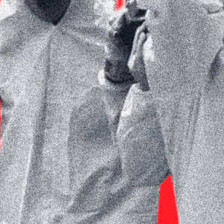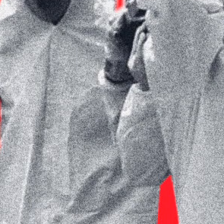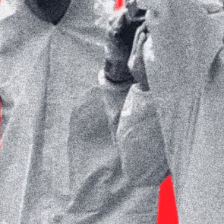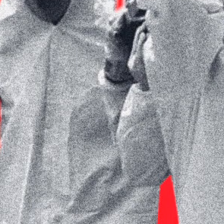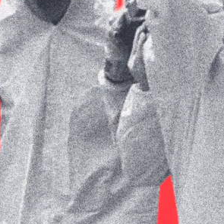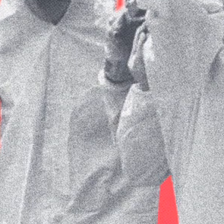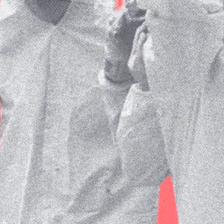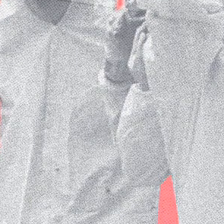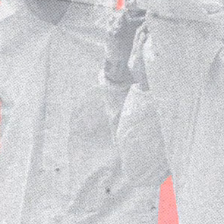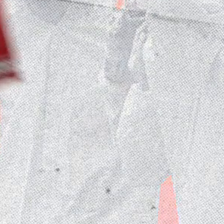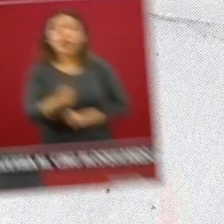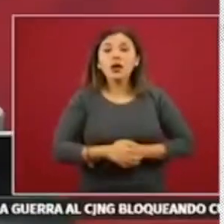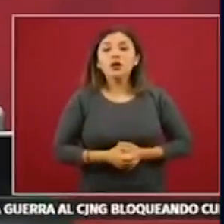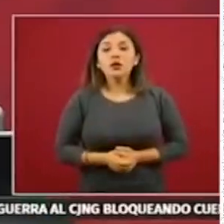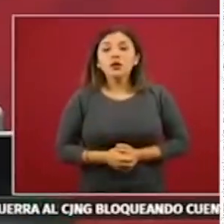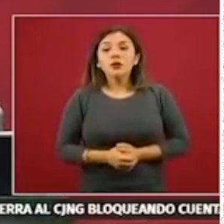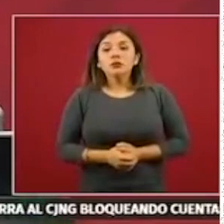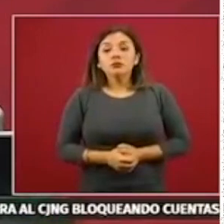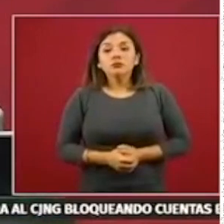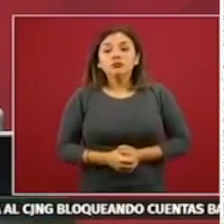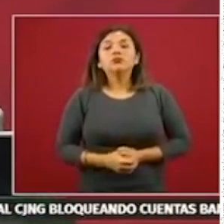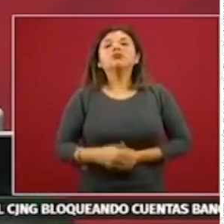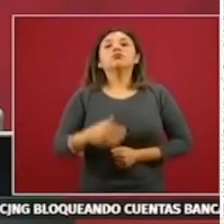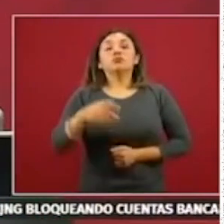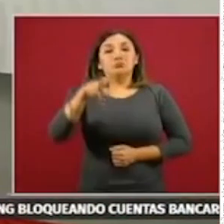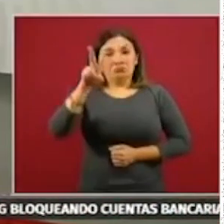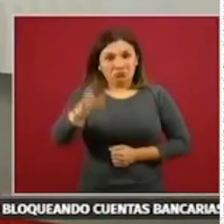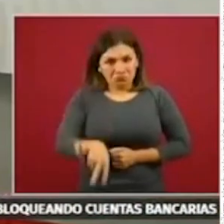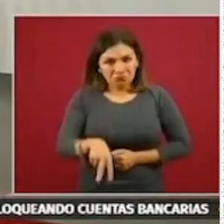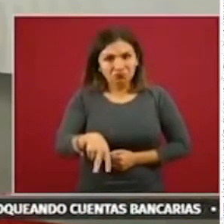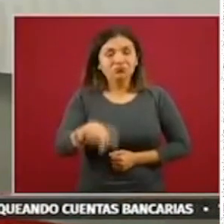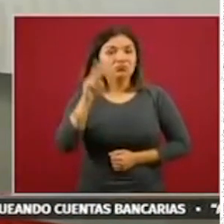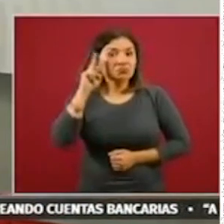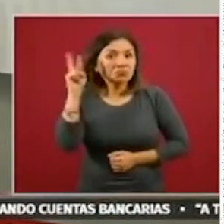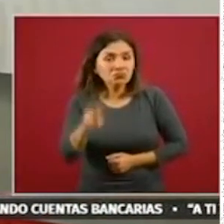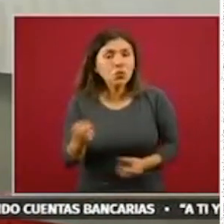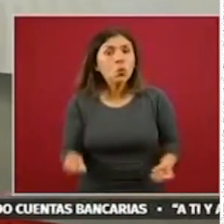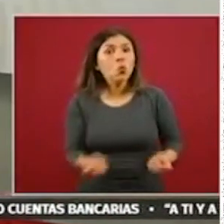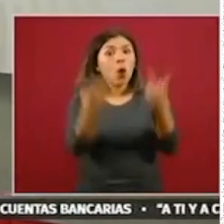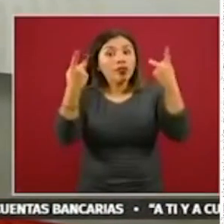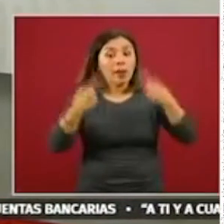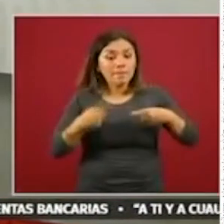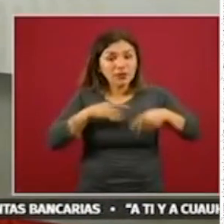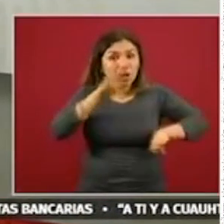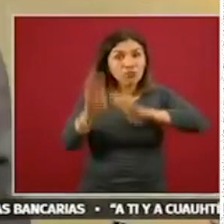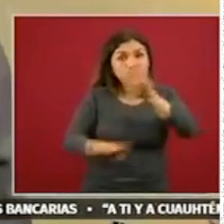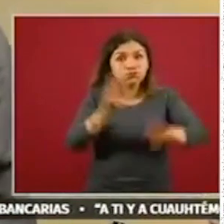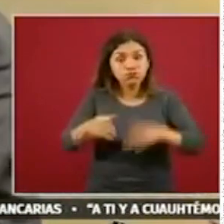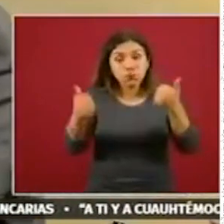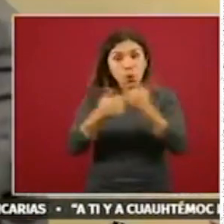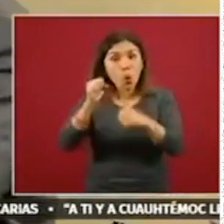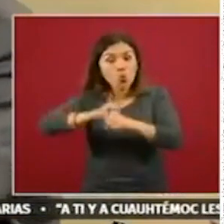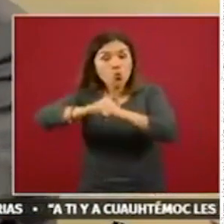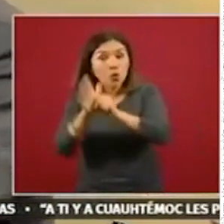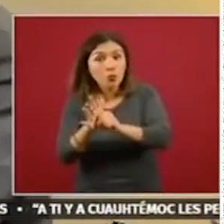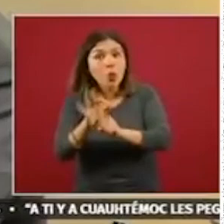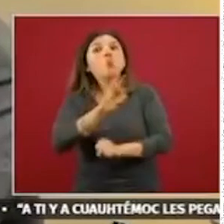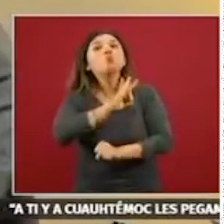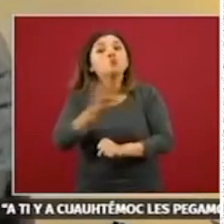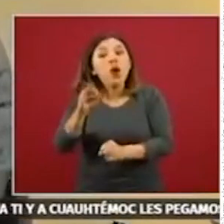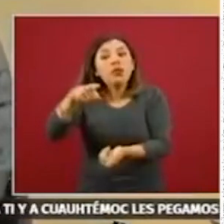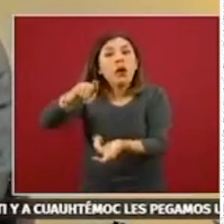Ciudad de México. Reconozco que la cantidad de personas fallecidas por COVID podría ser